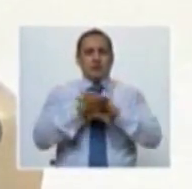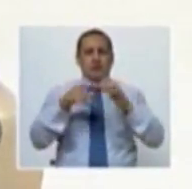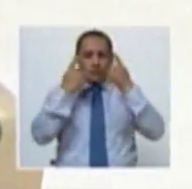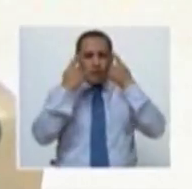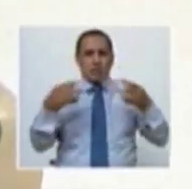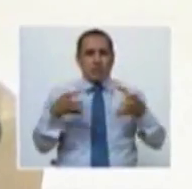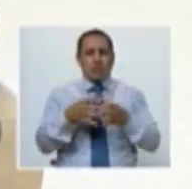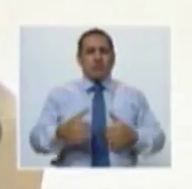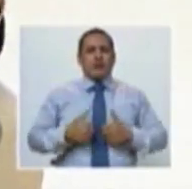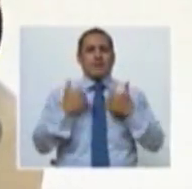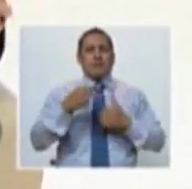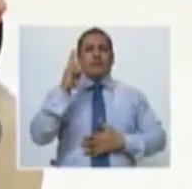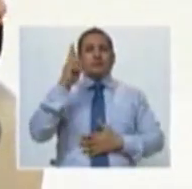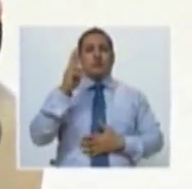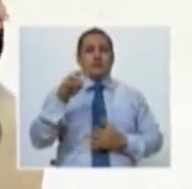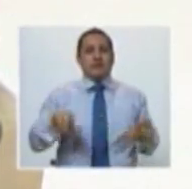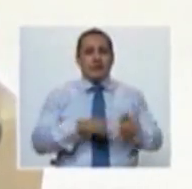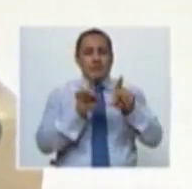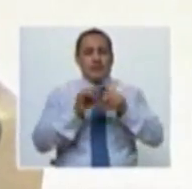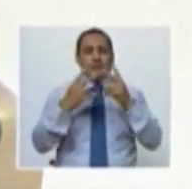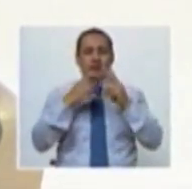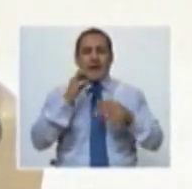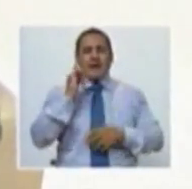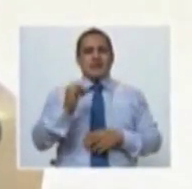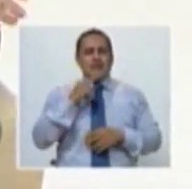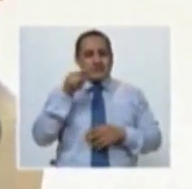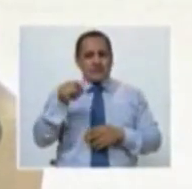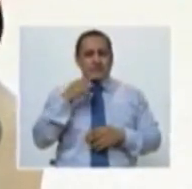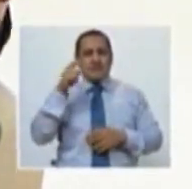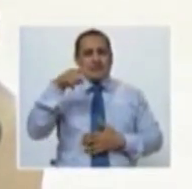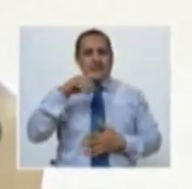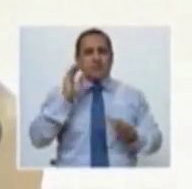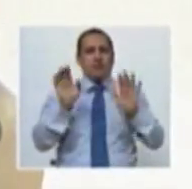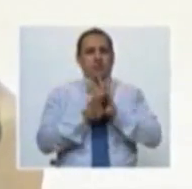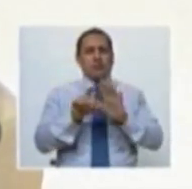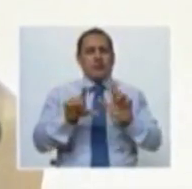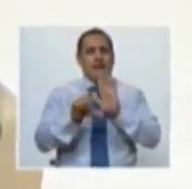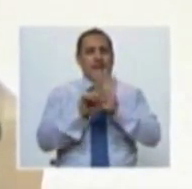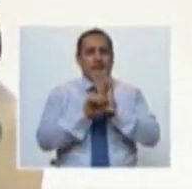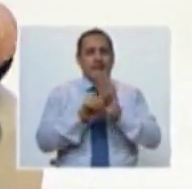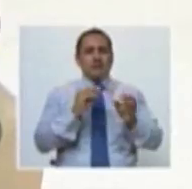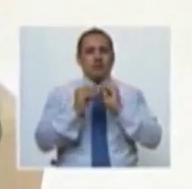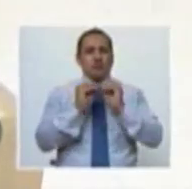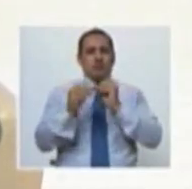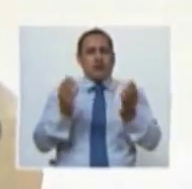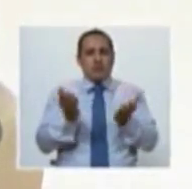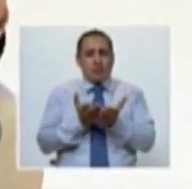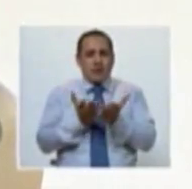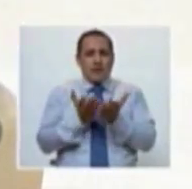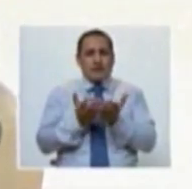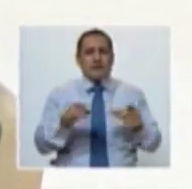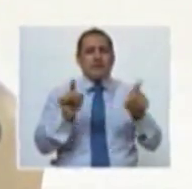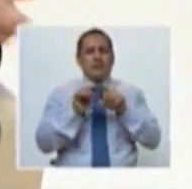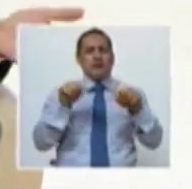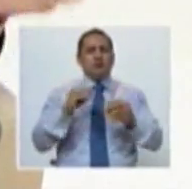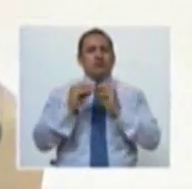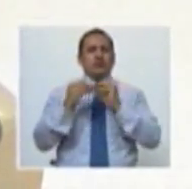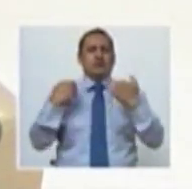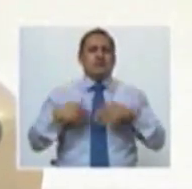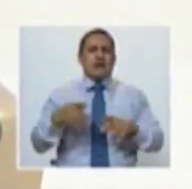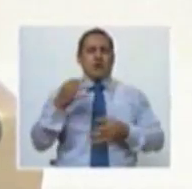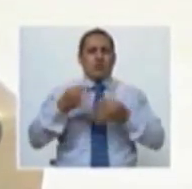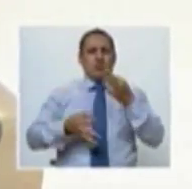pública magisterial. Si uno ya va a ejercer, allí sí se requiere, de acuerdo a esta ley, la colegiación. Pero eso ya lo resolvió el tribunal.